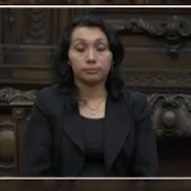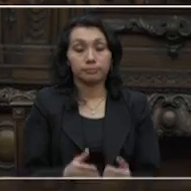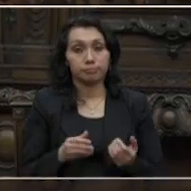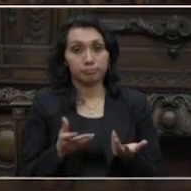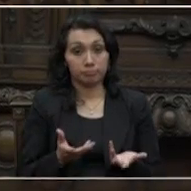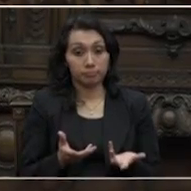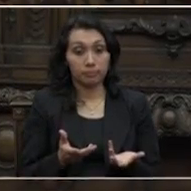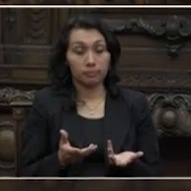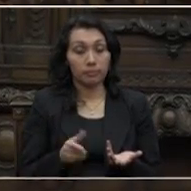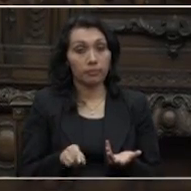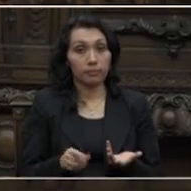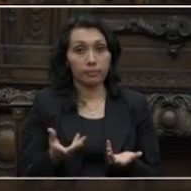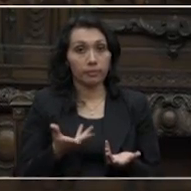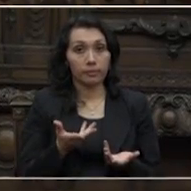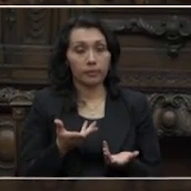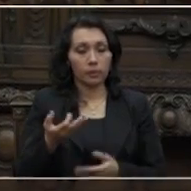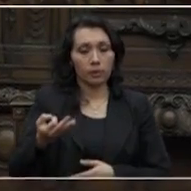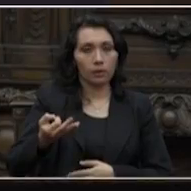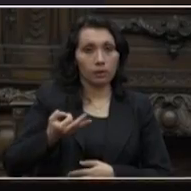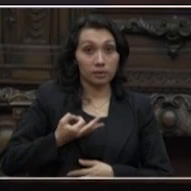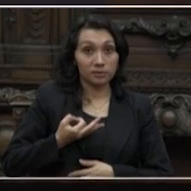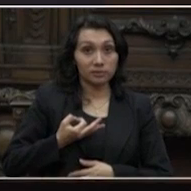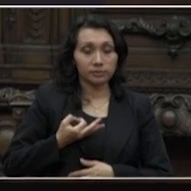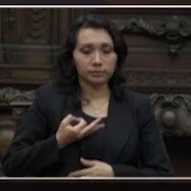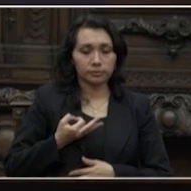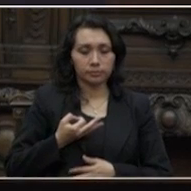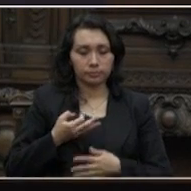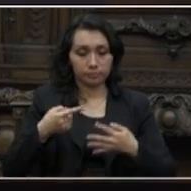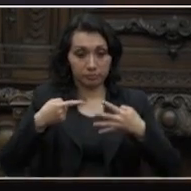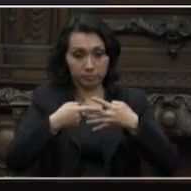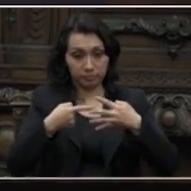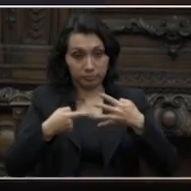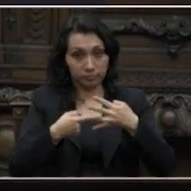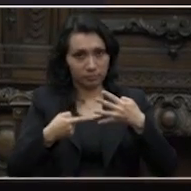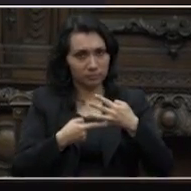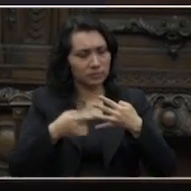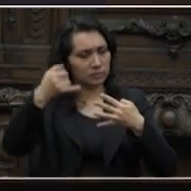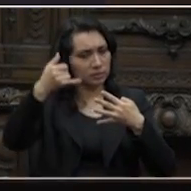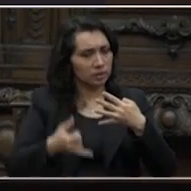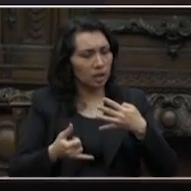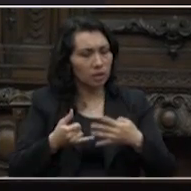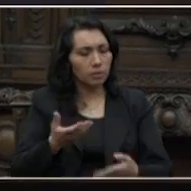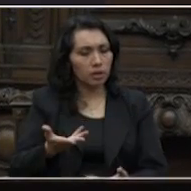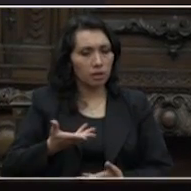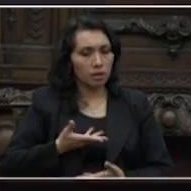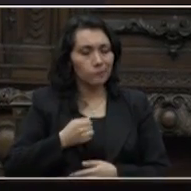Entonces, nos va a decir que la interseccionalidad siempre nos lleva a